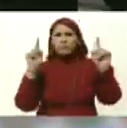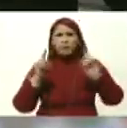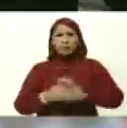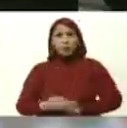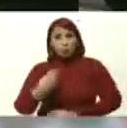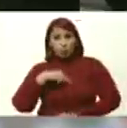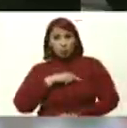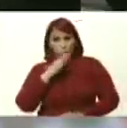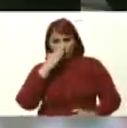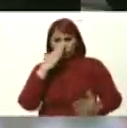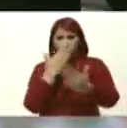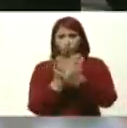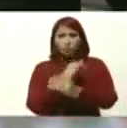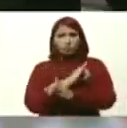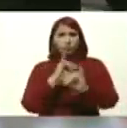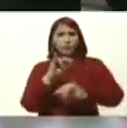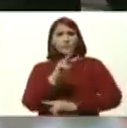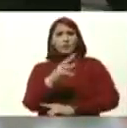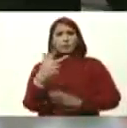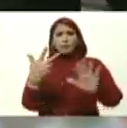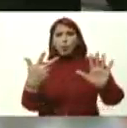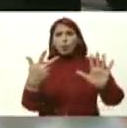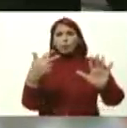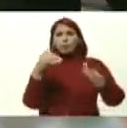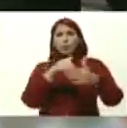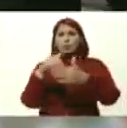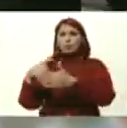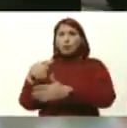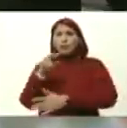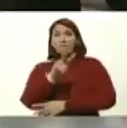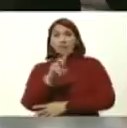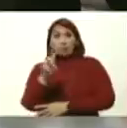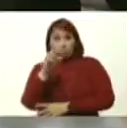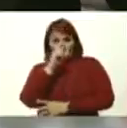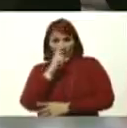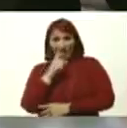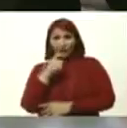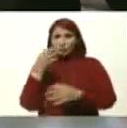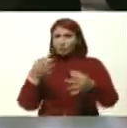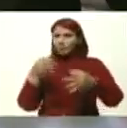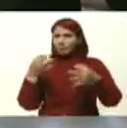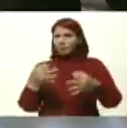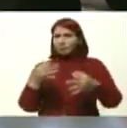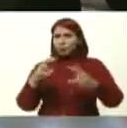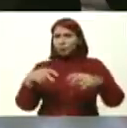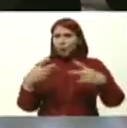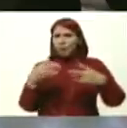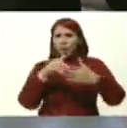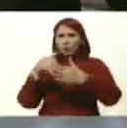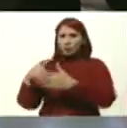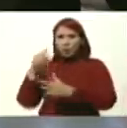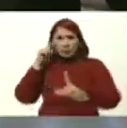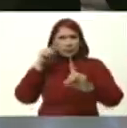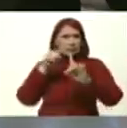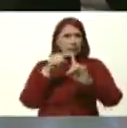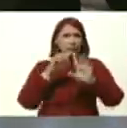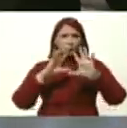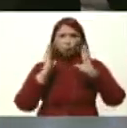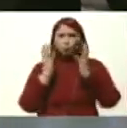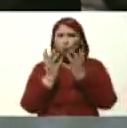Nosotros hemos enfrentado ya 28 elecciones en 21 años. Y cada elección es un reto, es un mundo de